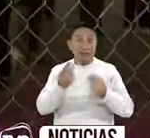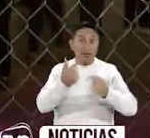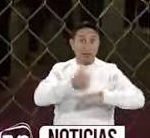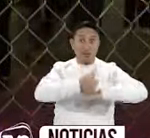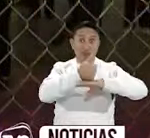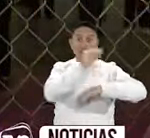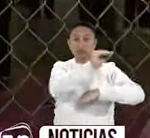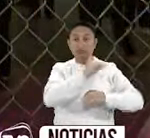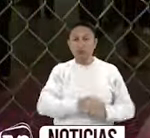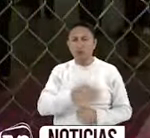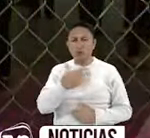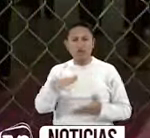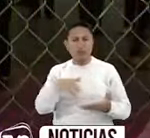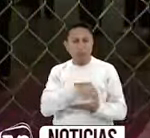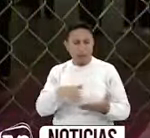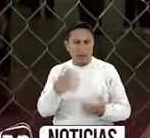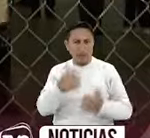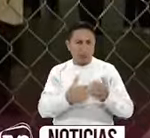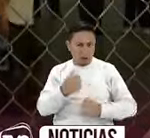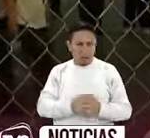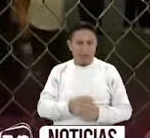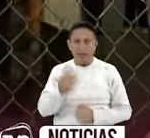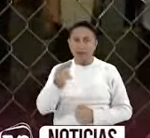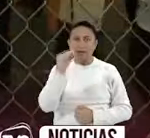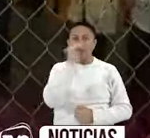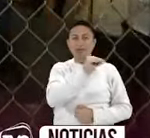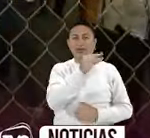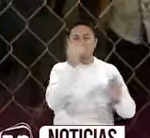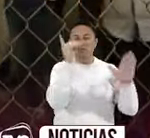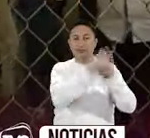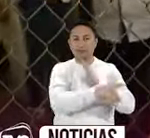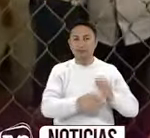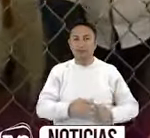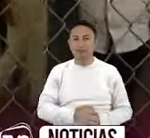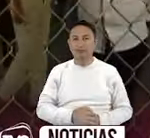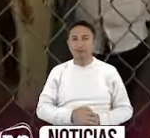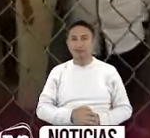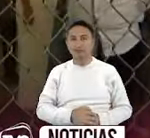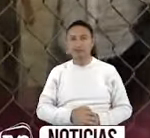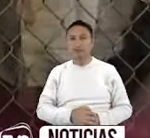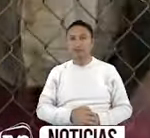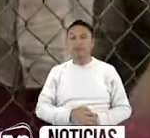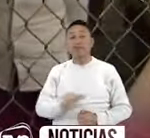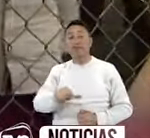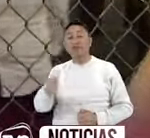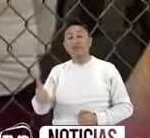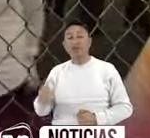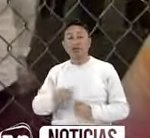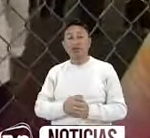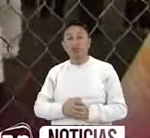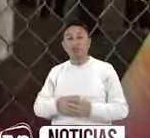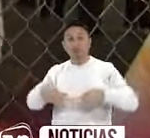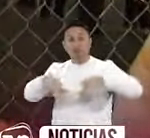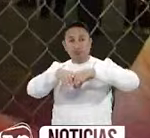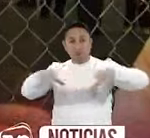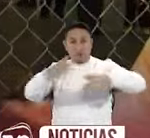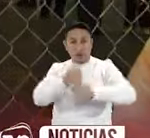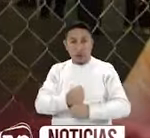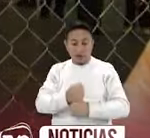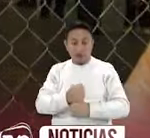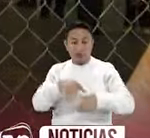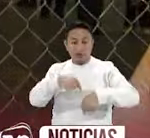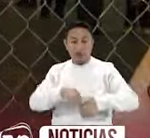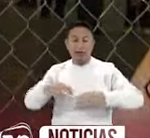novedad o si ve algún hecho potencialmente riesgoso para los estudiantes. Al mismo tiempo, construir corredores seguros para que el trayecto de